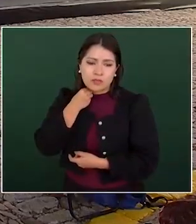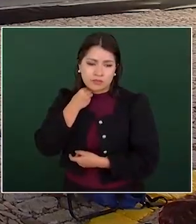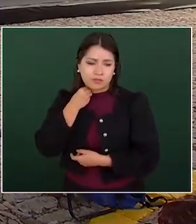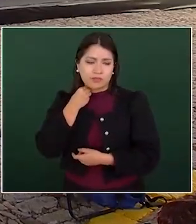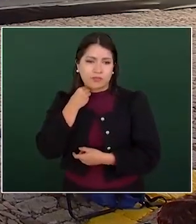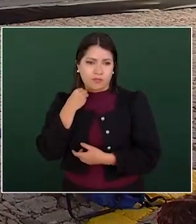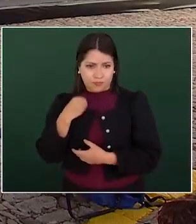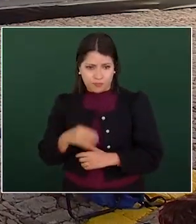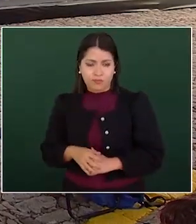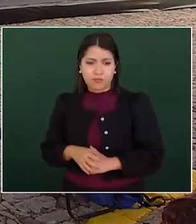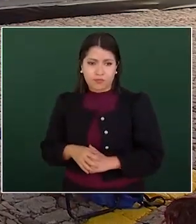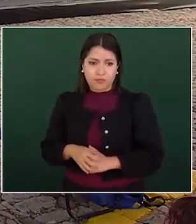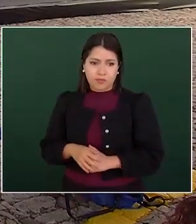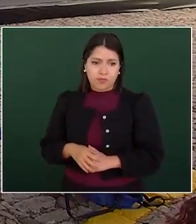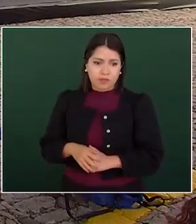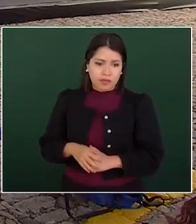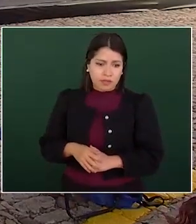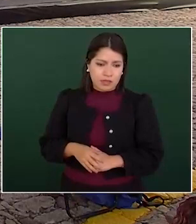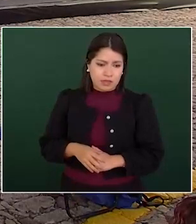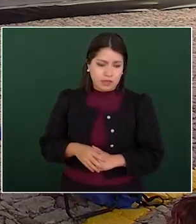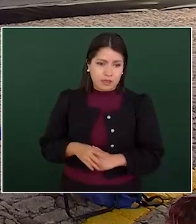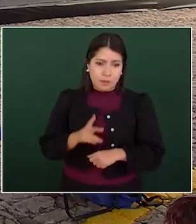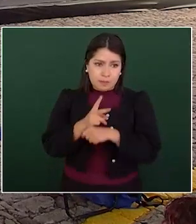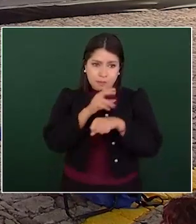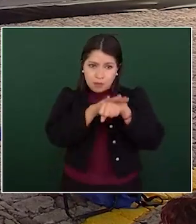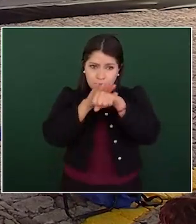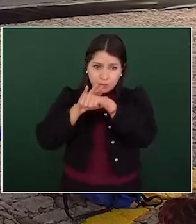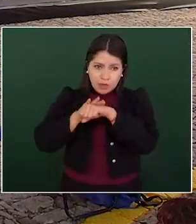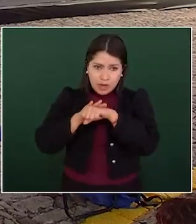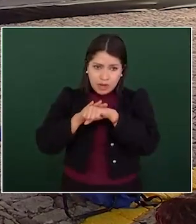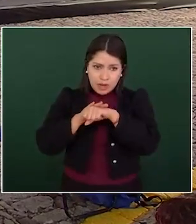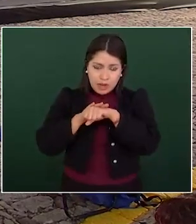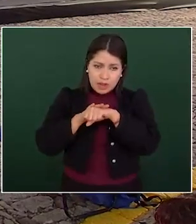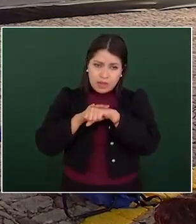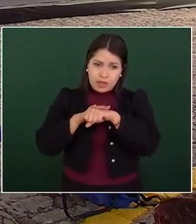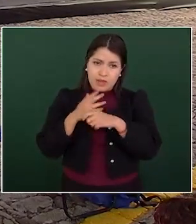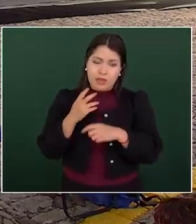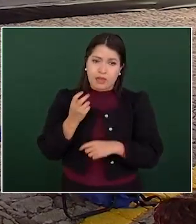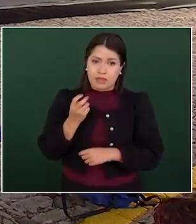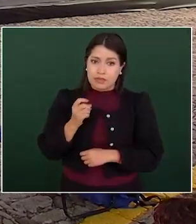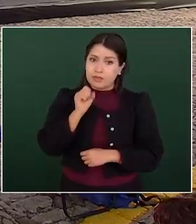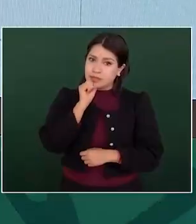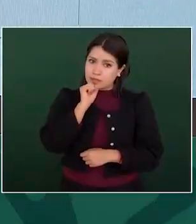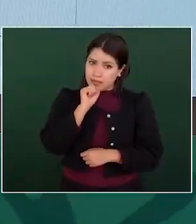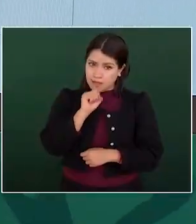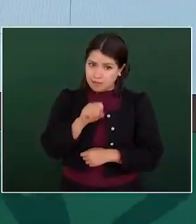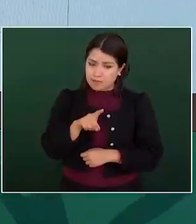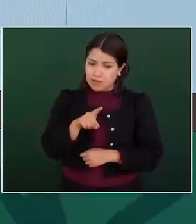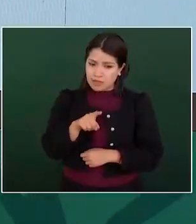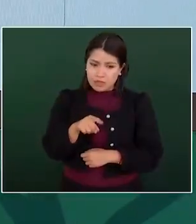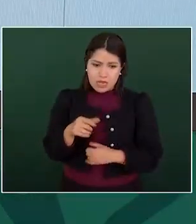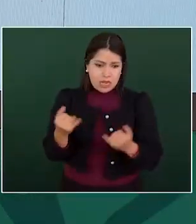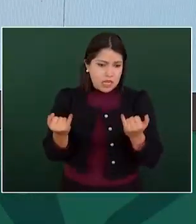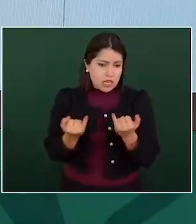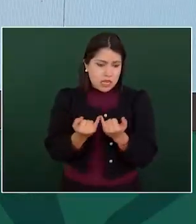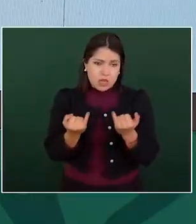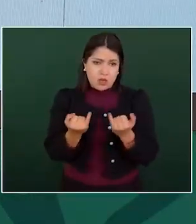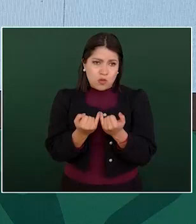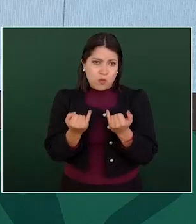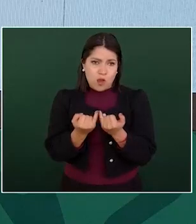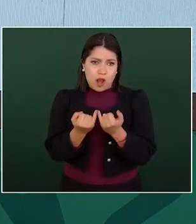que está convocando, pues es parte de lo mismo.